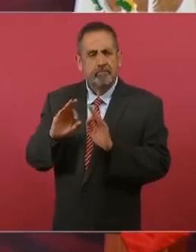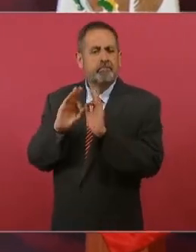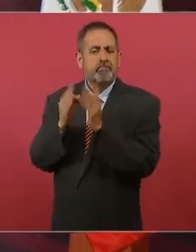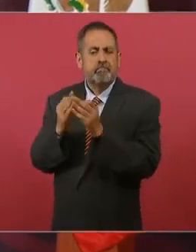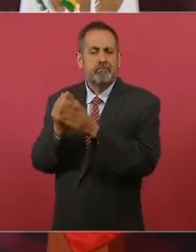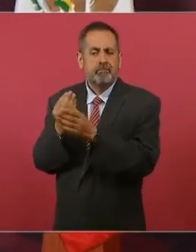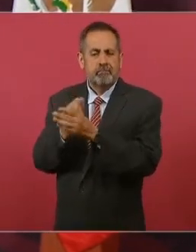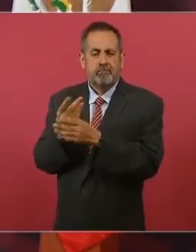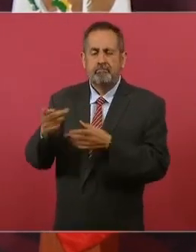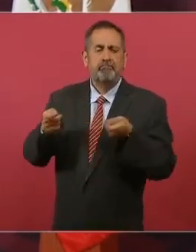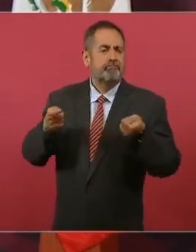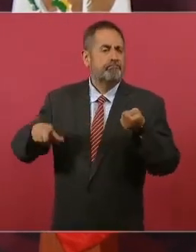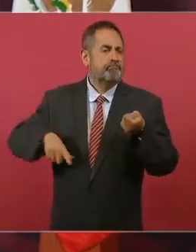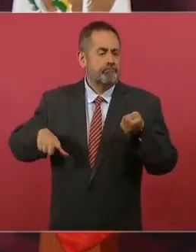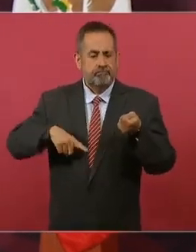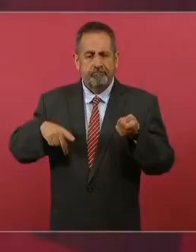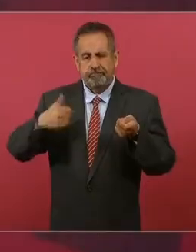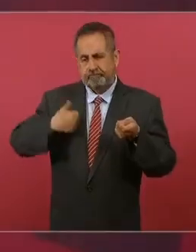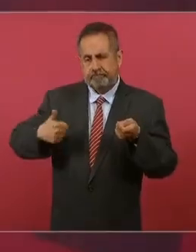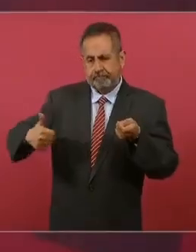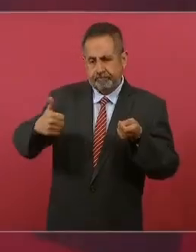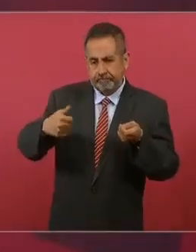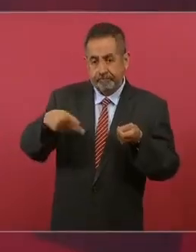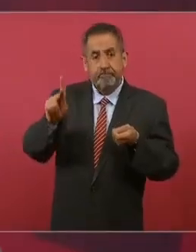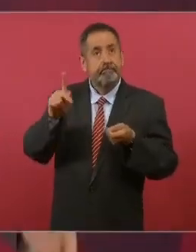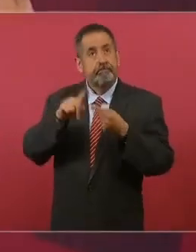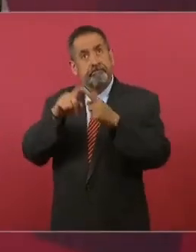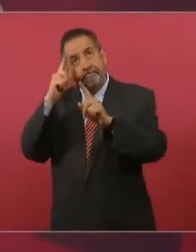de gobernar, pero